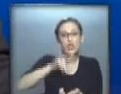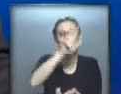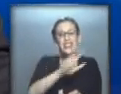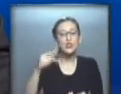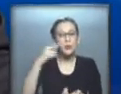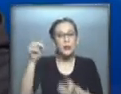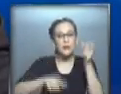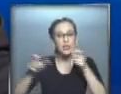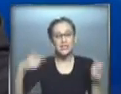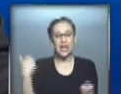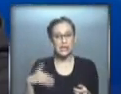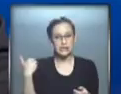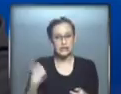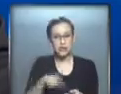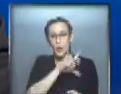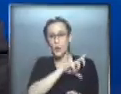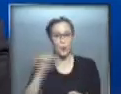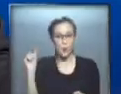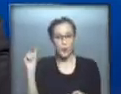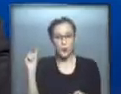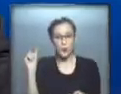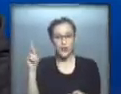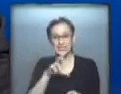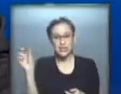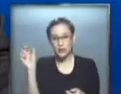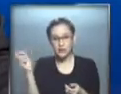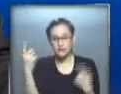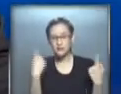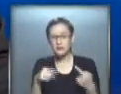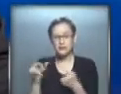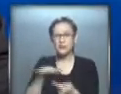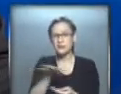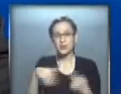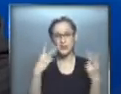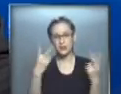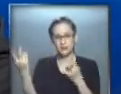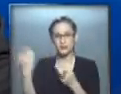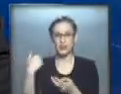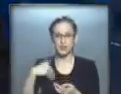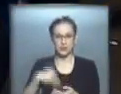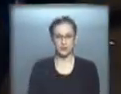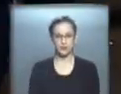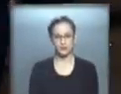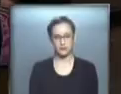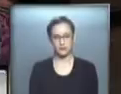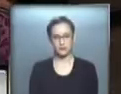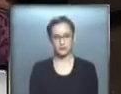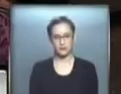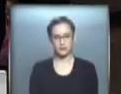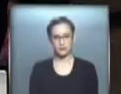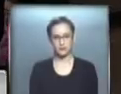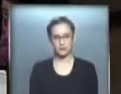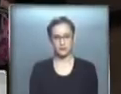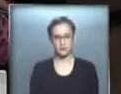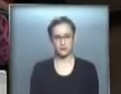argentinos se van a mover por los distintos destinos turísticos de nuestro país cuéntenos